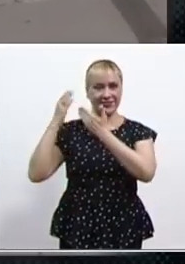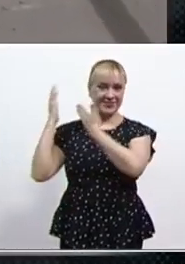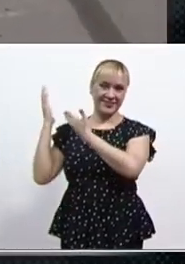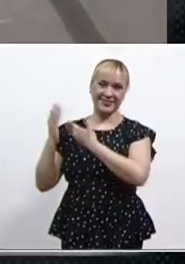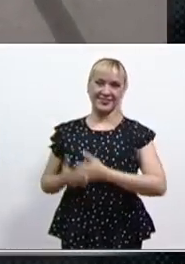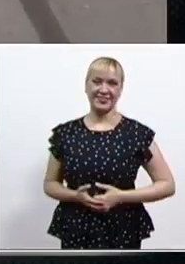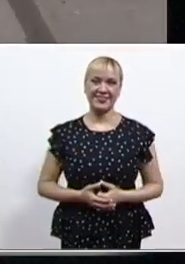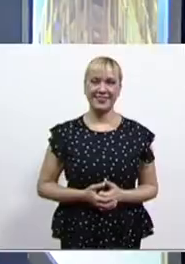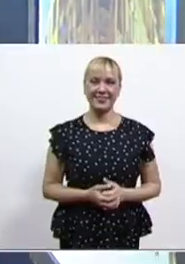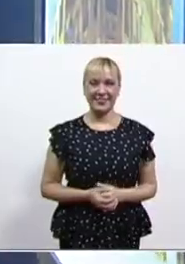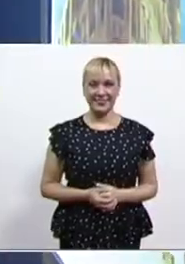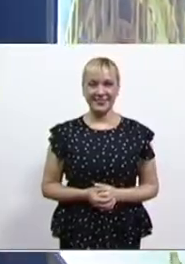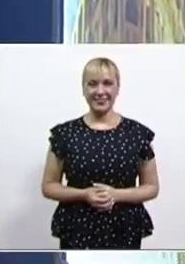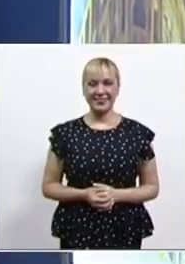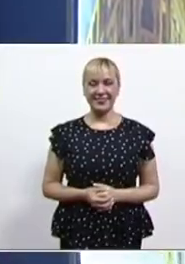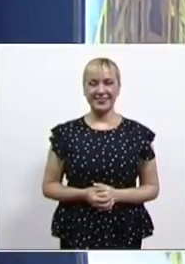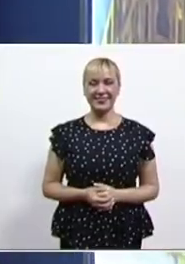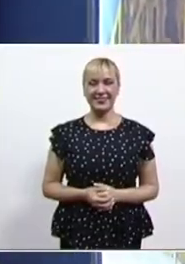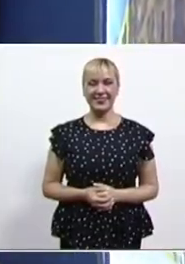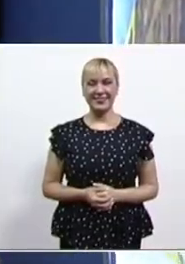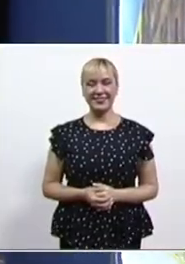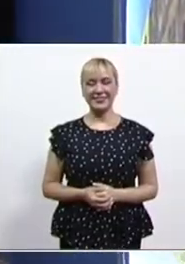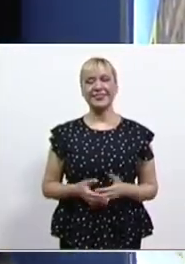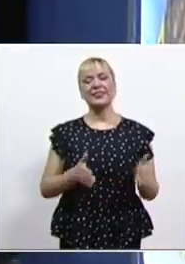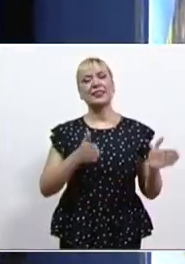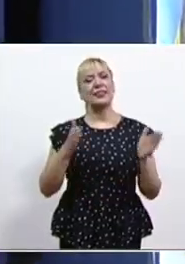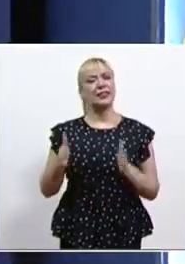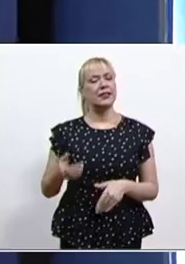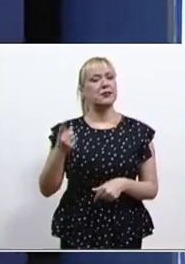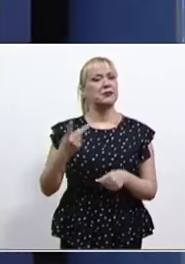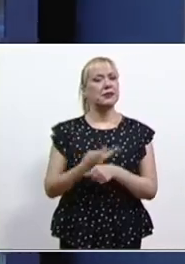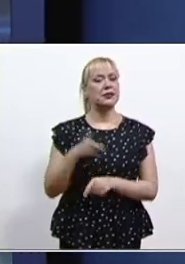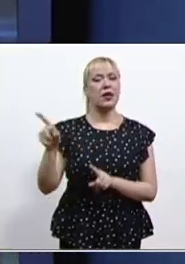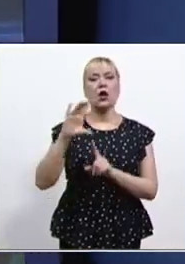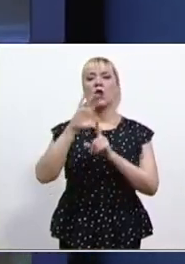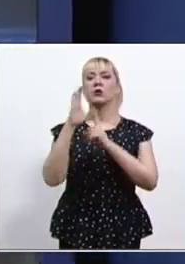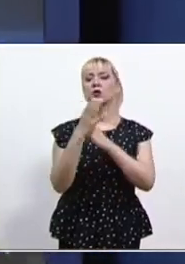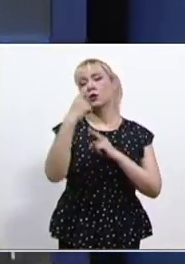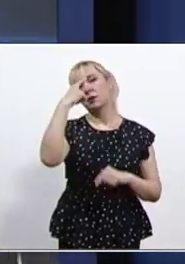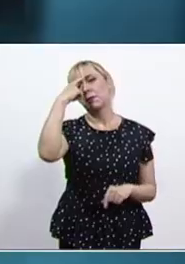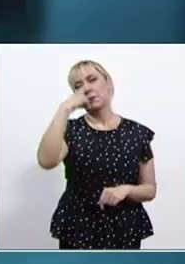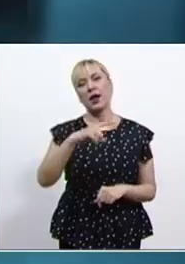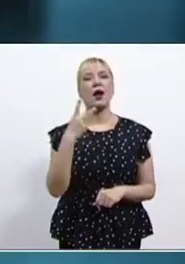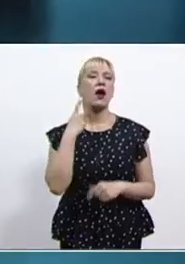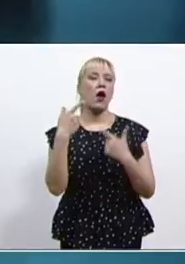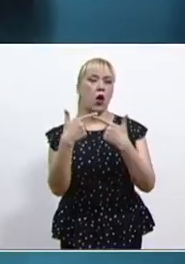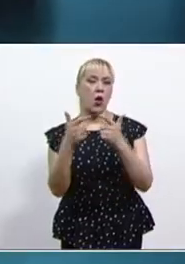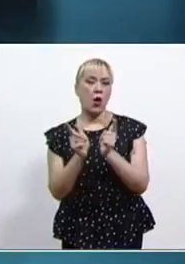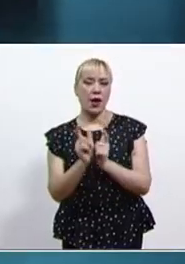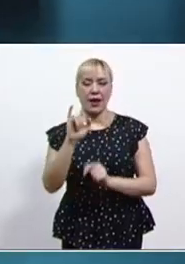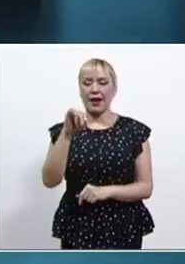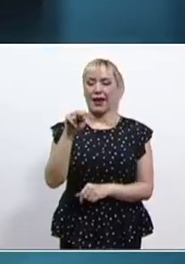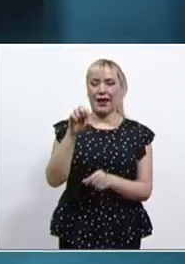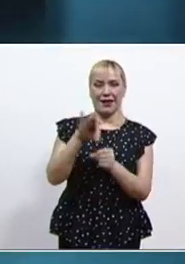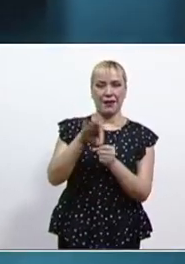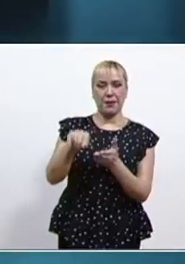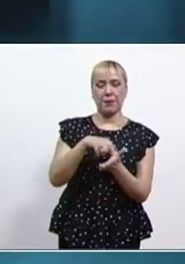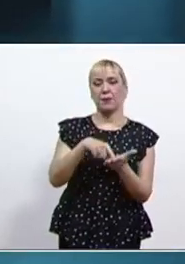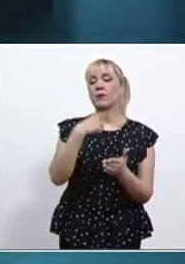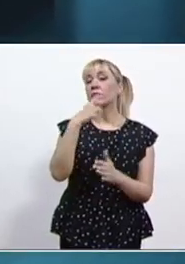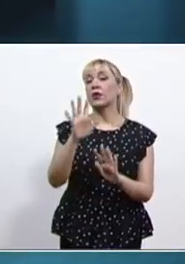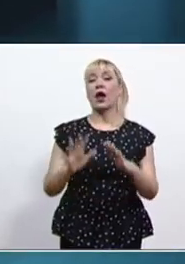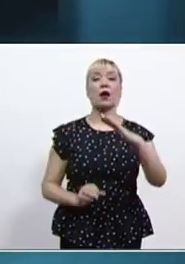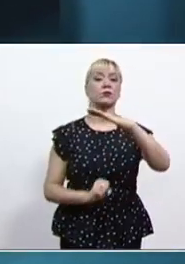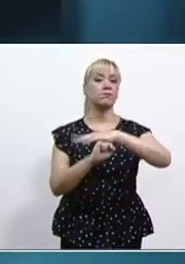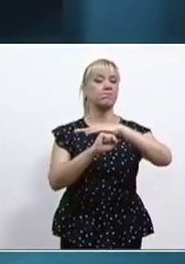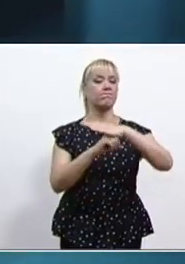Jesús Daza. En más noticias, la Comisión de Prerrogativas de Partidos Políticos del INE definió los topes de gastos